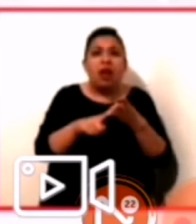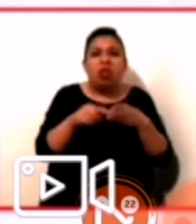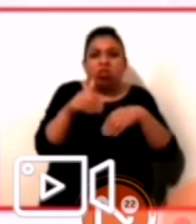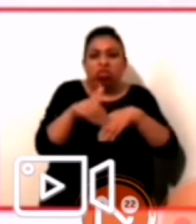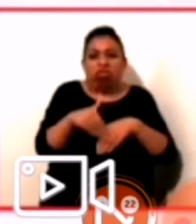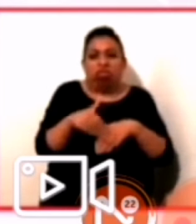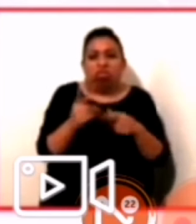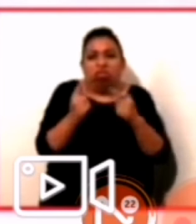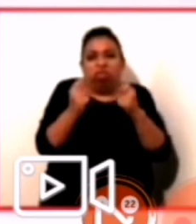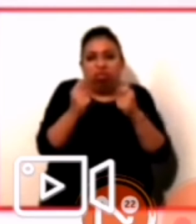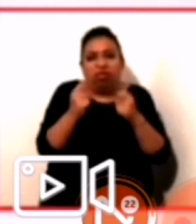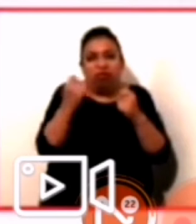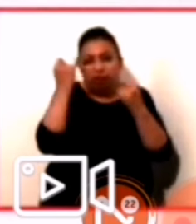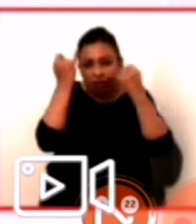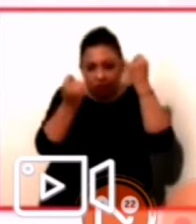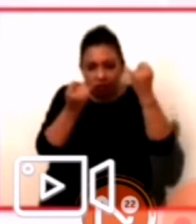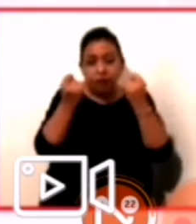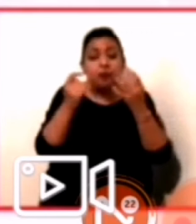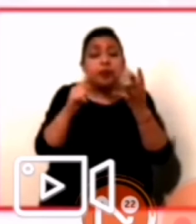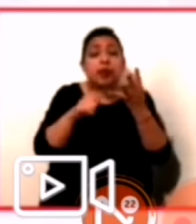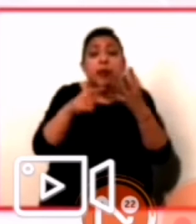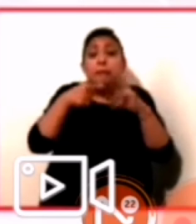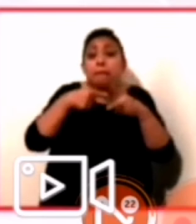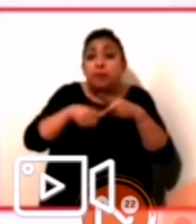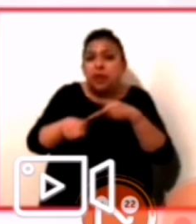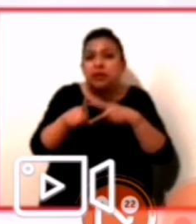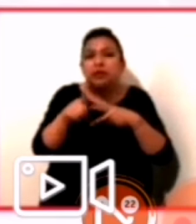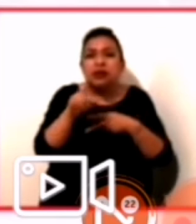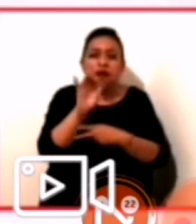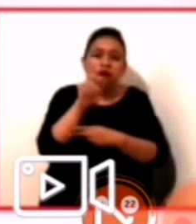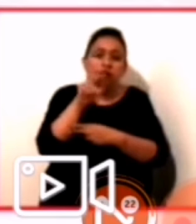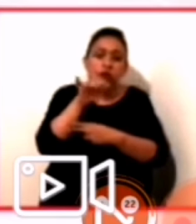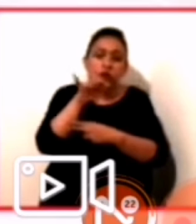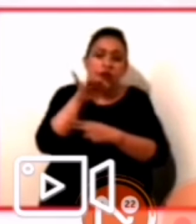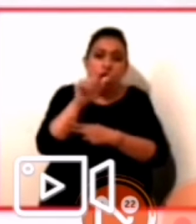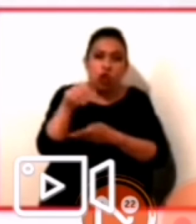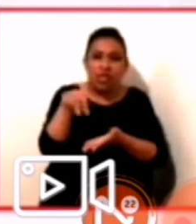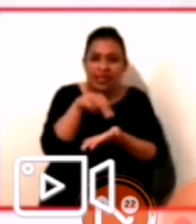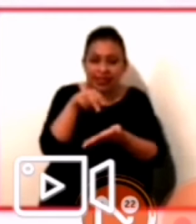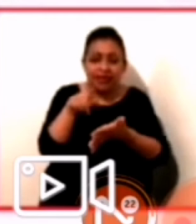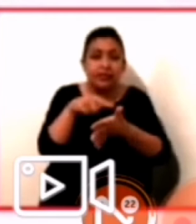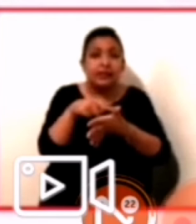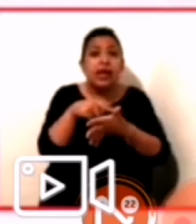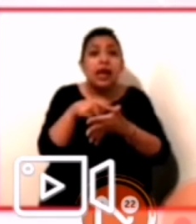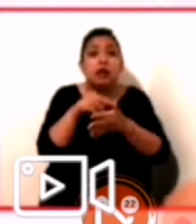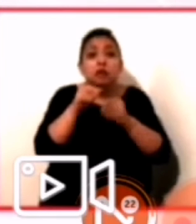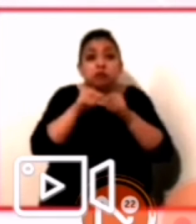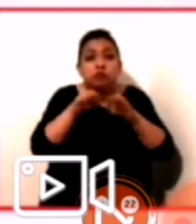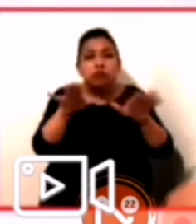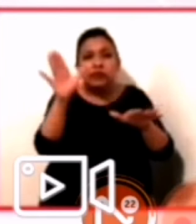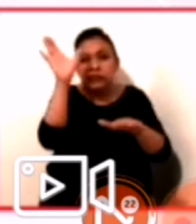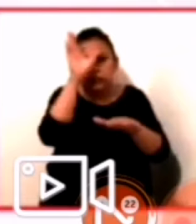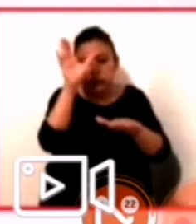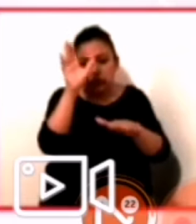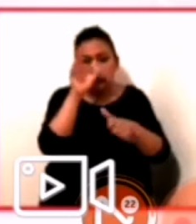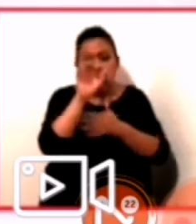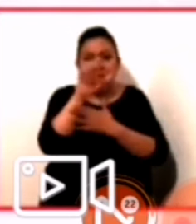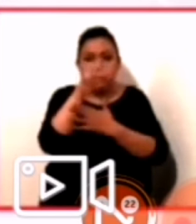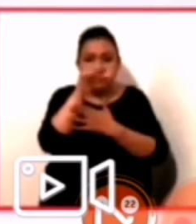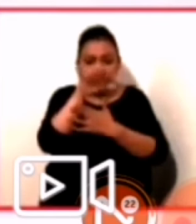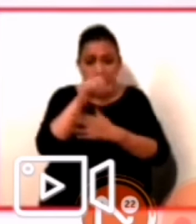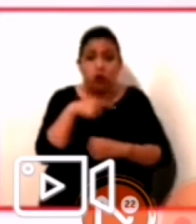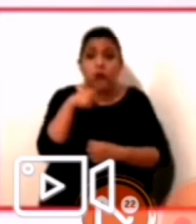arte femenino latinoamericano, introducción a la fenomenología de la danza y ensayo de divulgación de la ciencia.